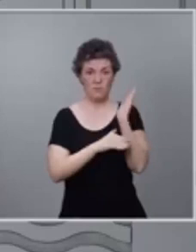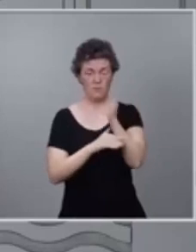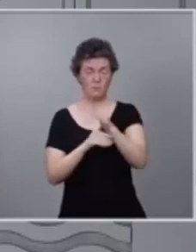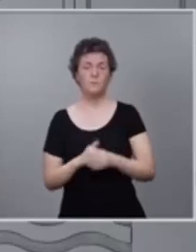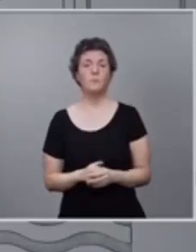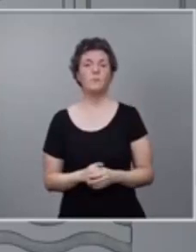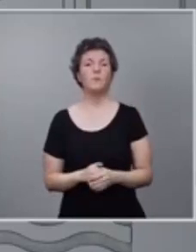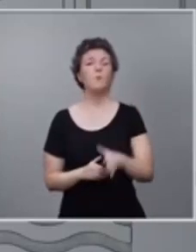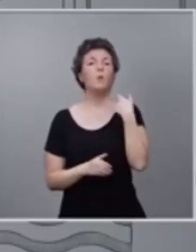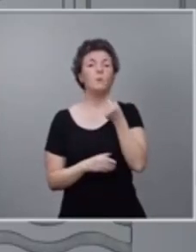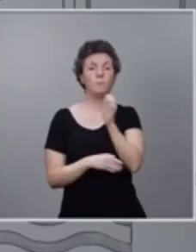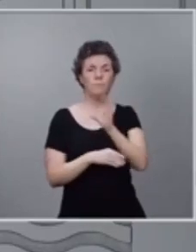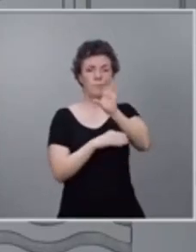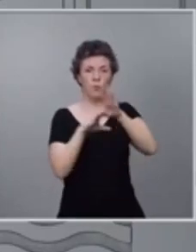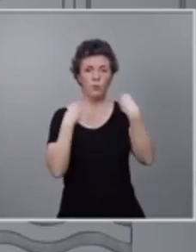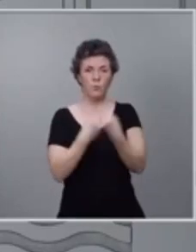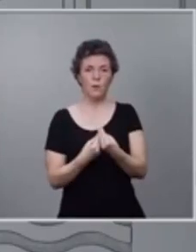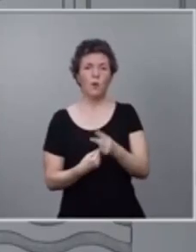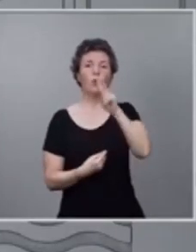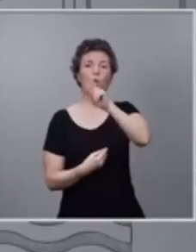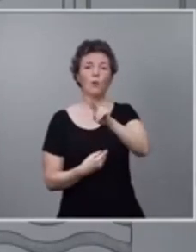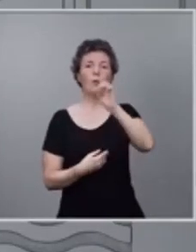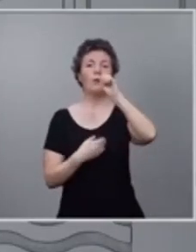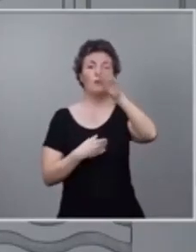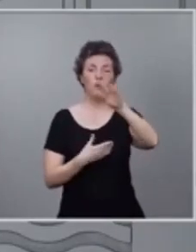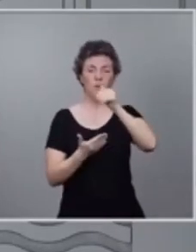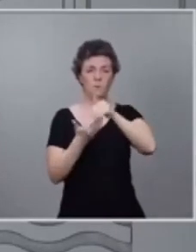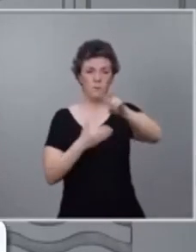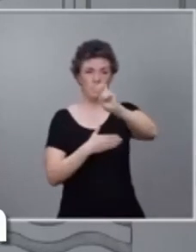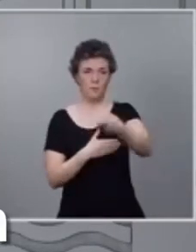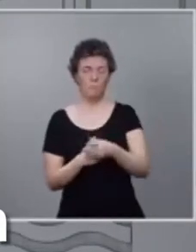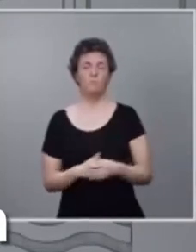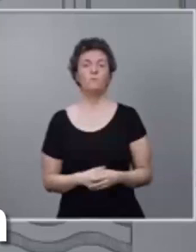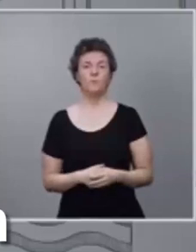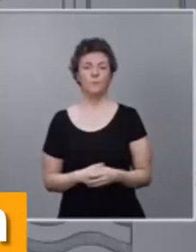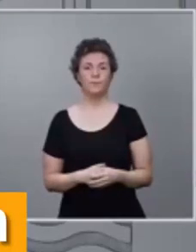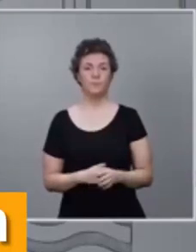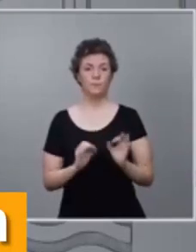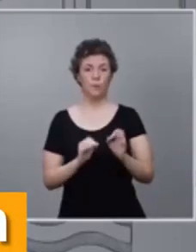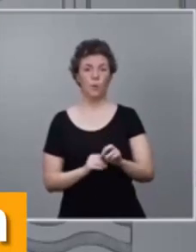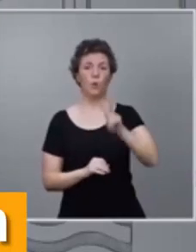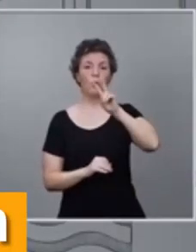importe global de 214 millones de euros, en concreto